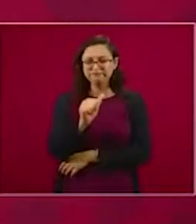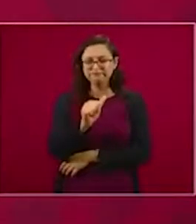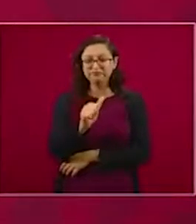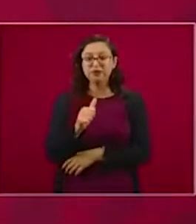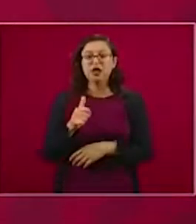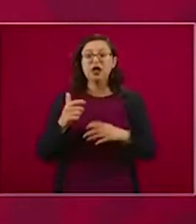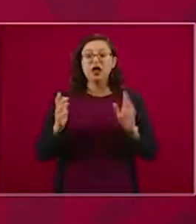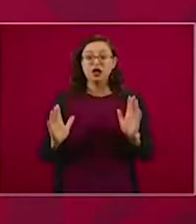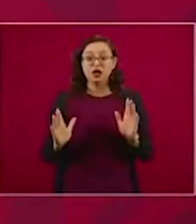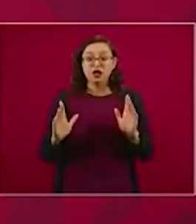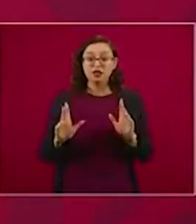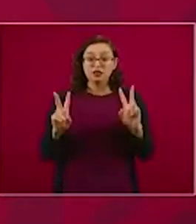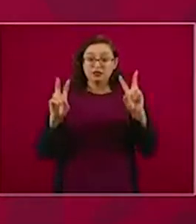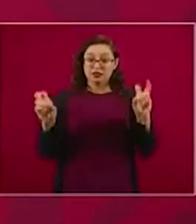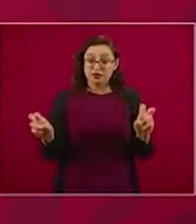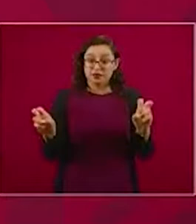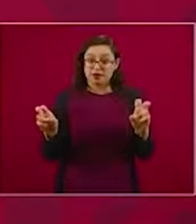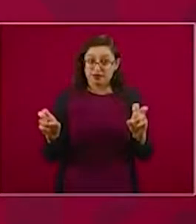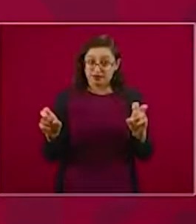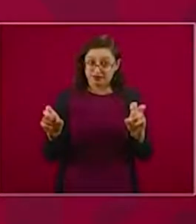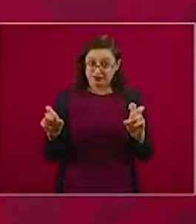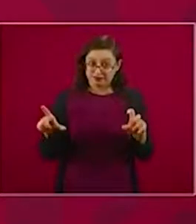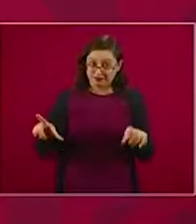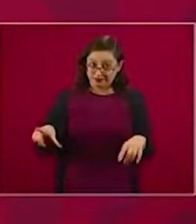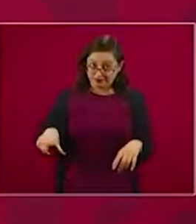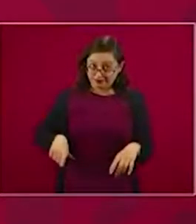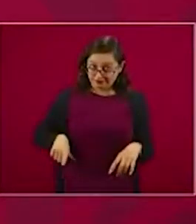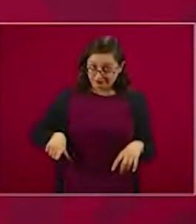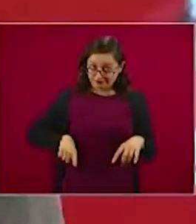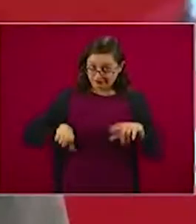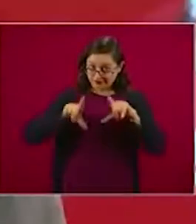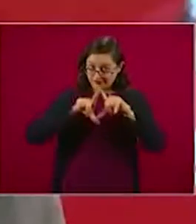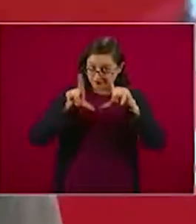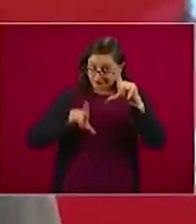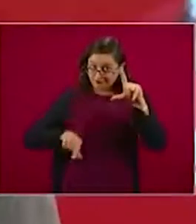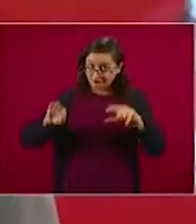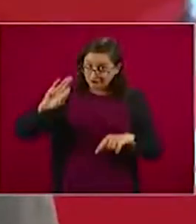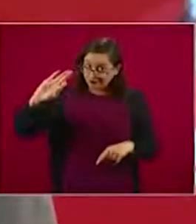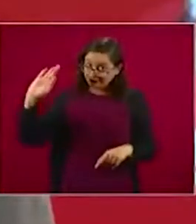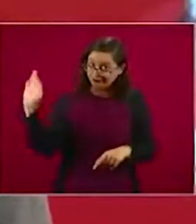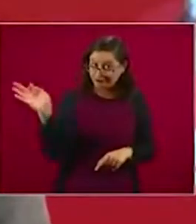la federación vamos a enviar nuestra